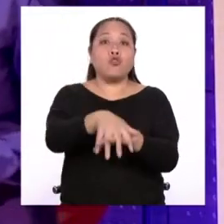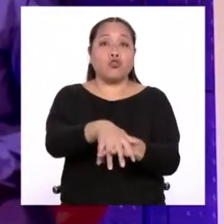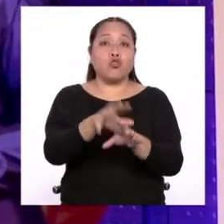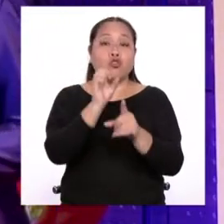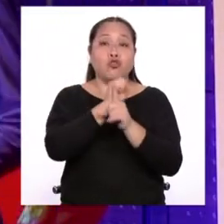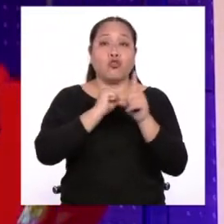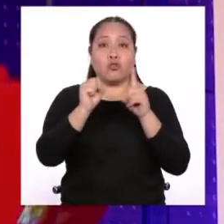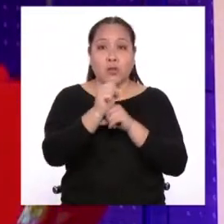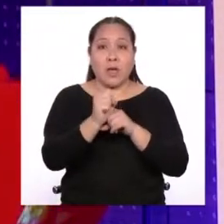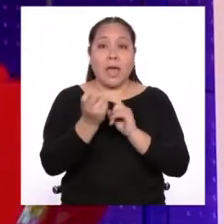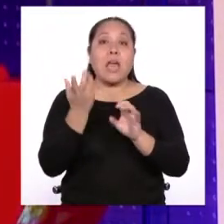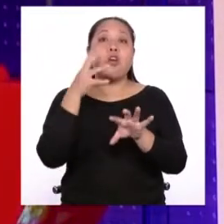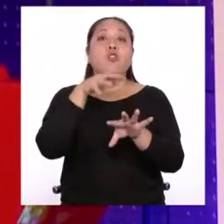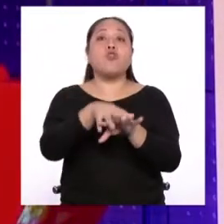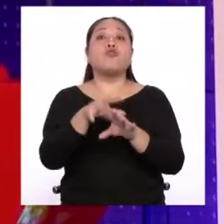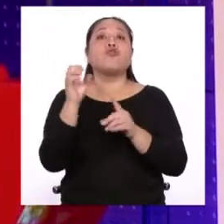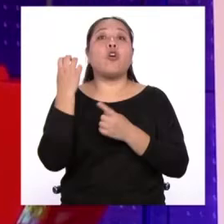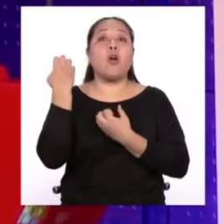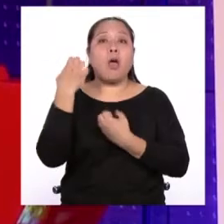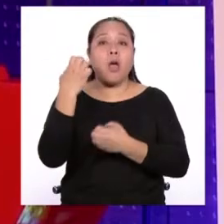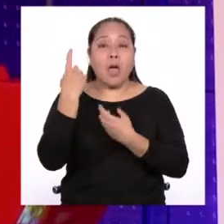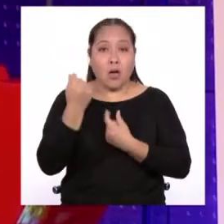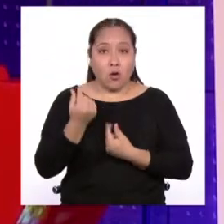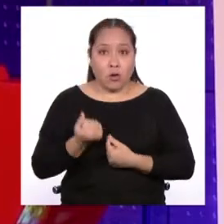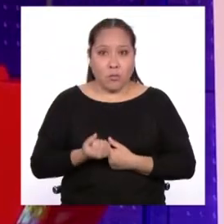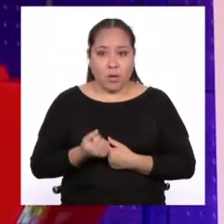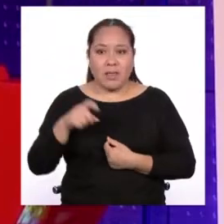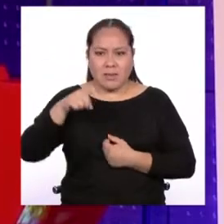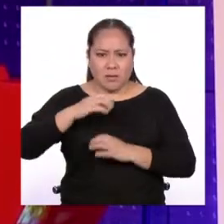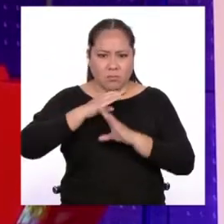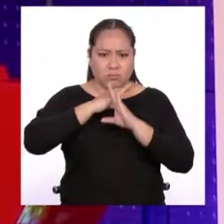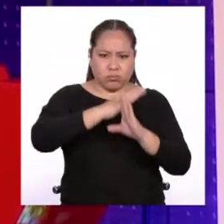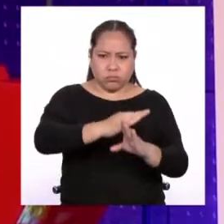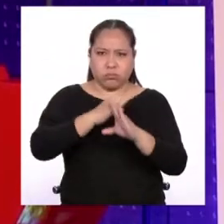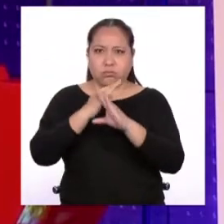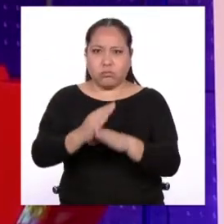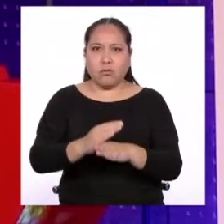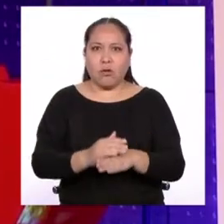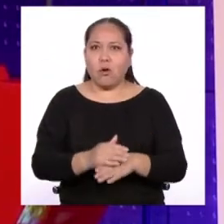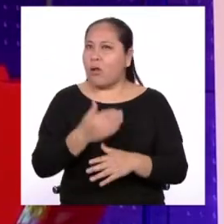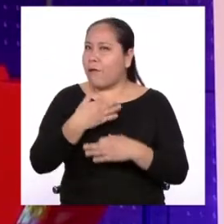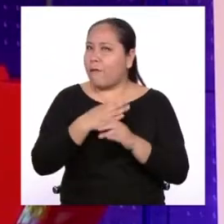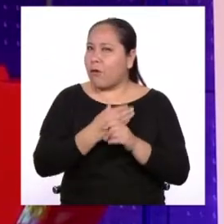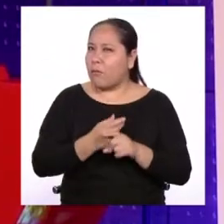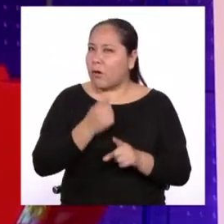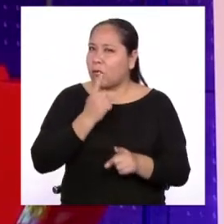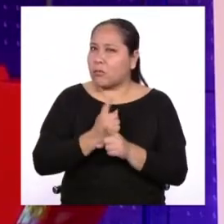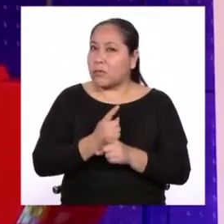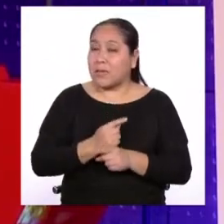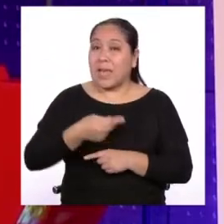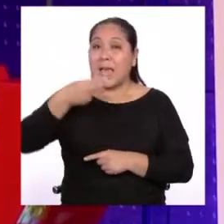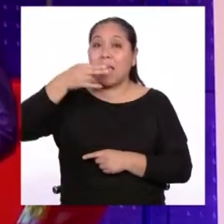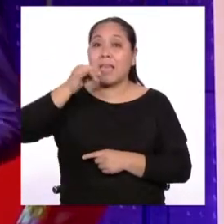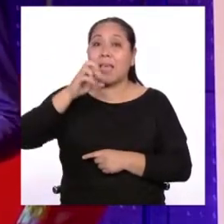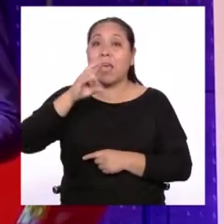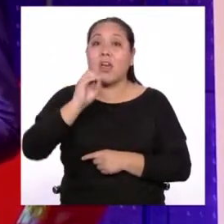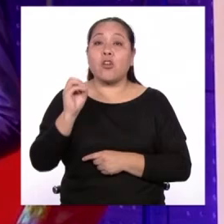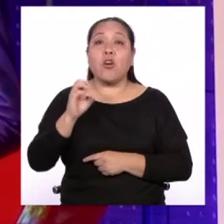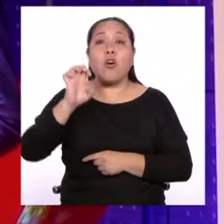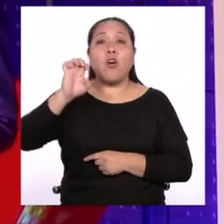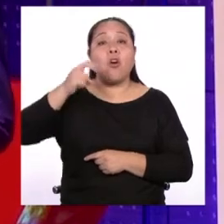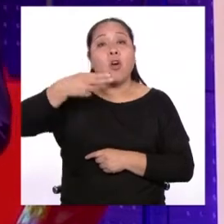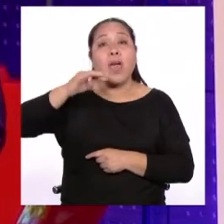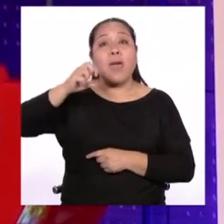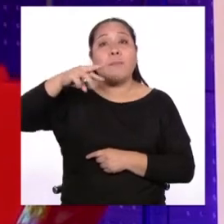económica. Entonces debemos combatirla con las armas más eficaces y el hierro hemínico constituye una